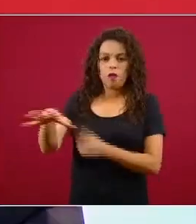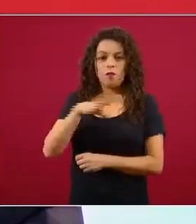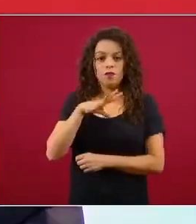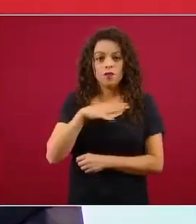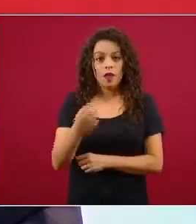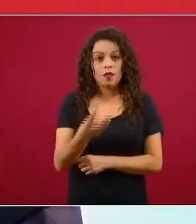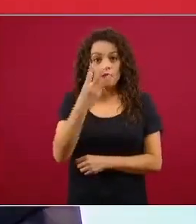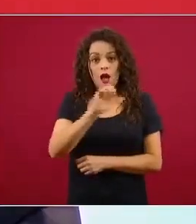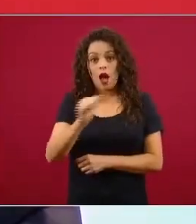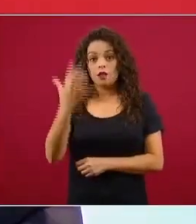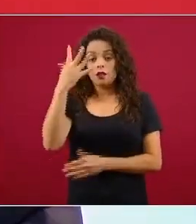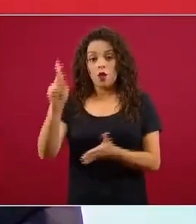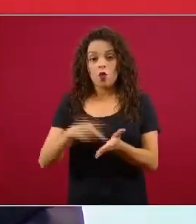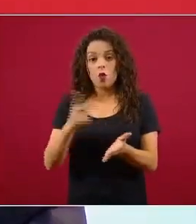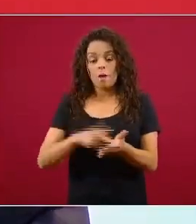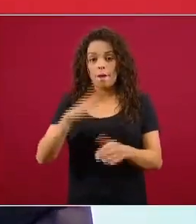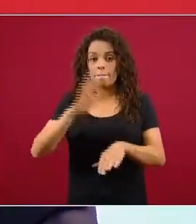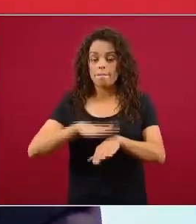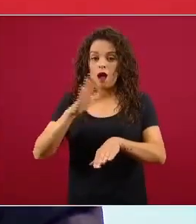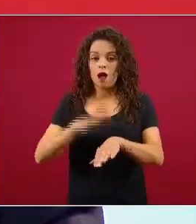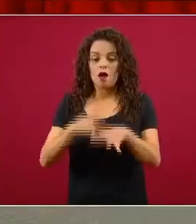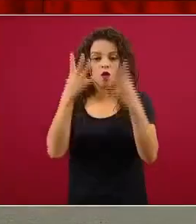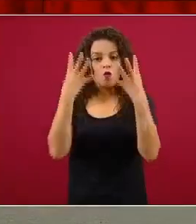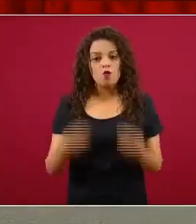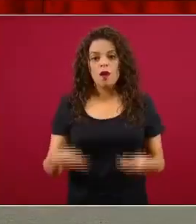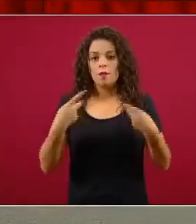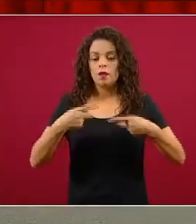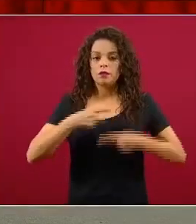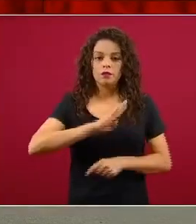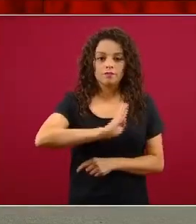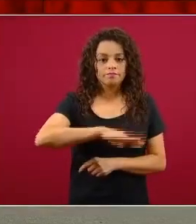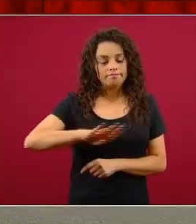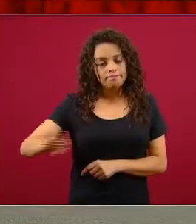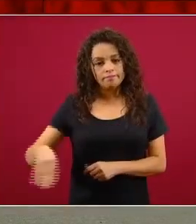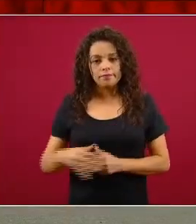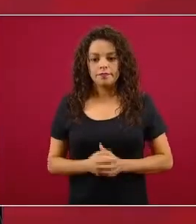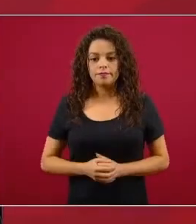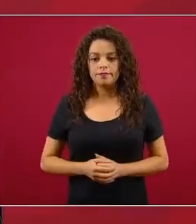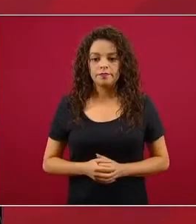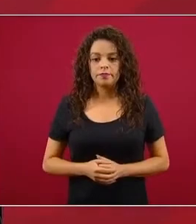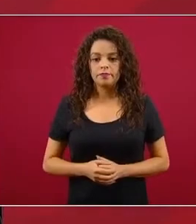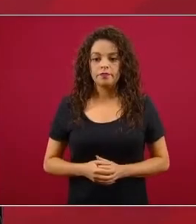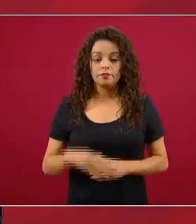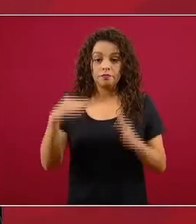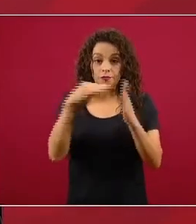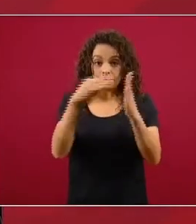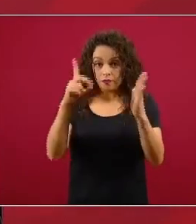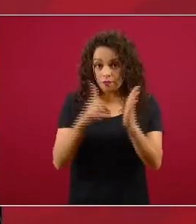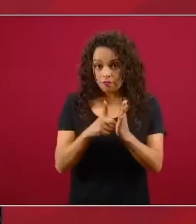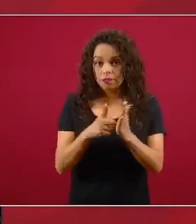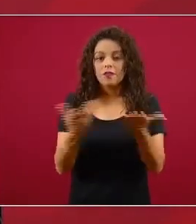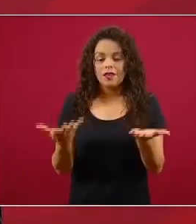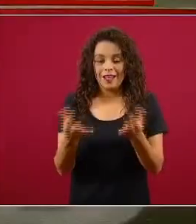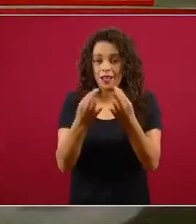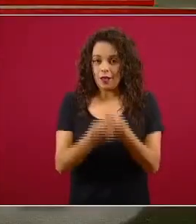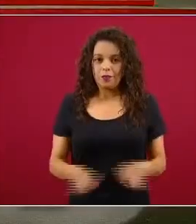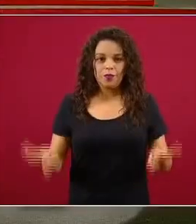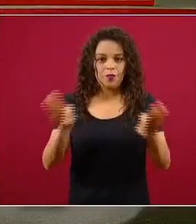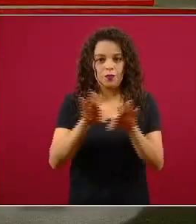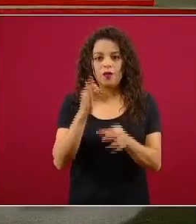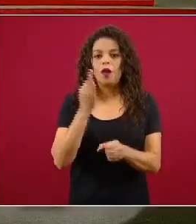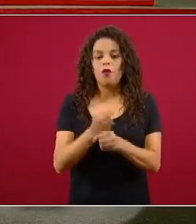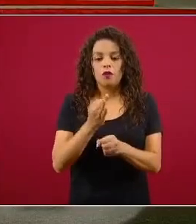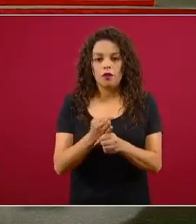5 veces el exceso de mortalidad. La parte metodológica es muy importante. En este momento no se